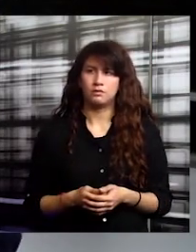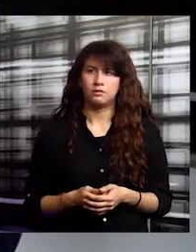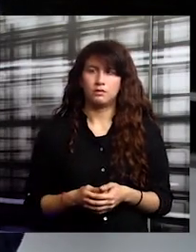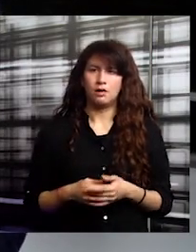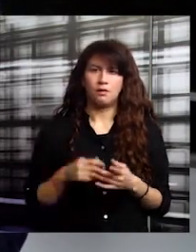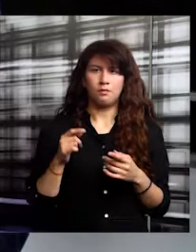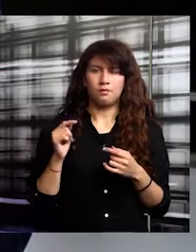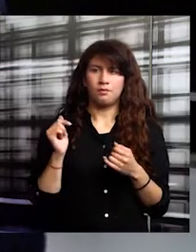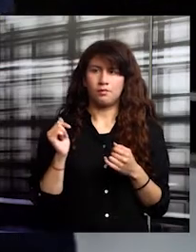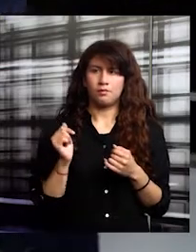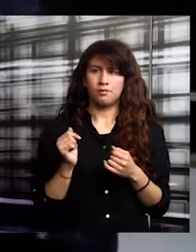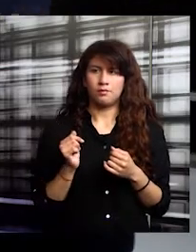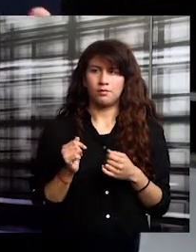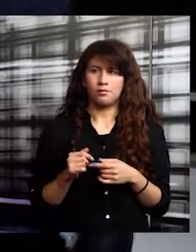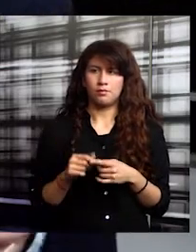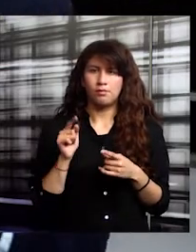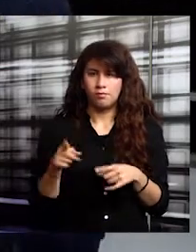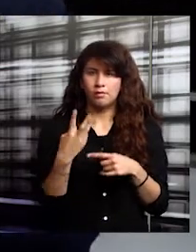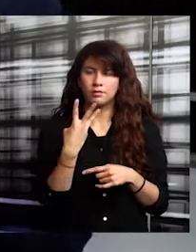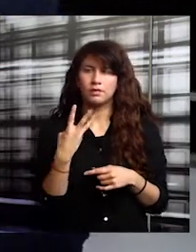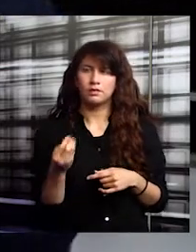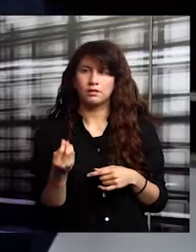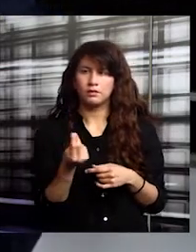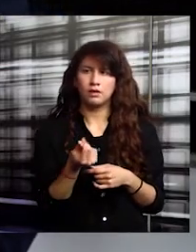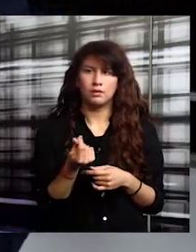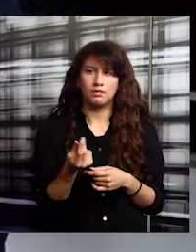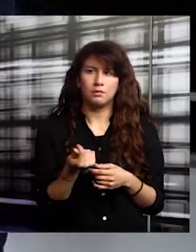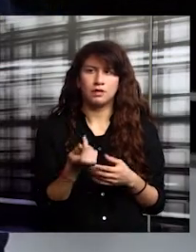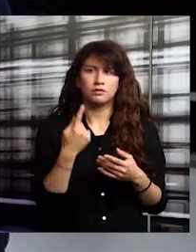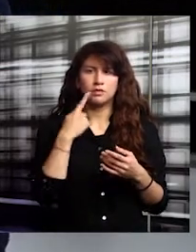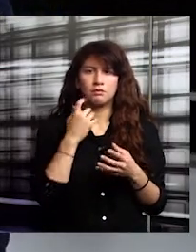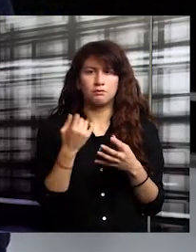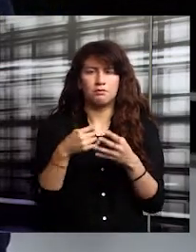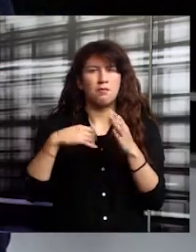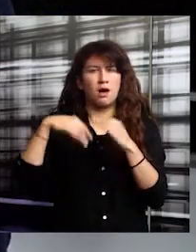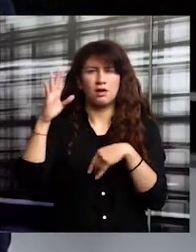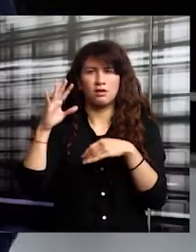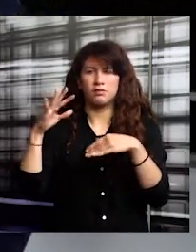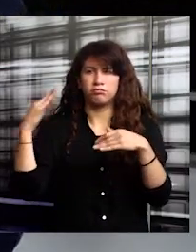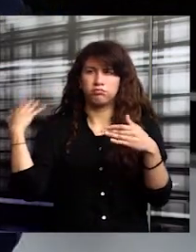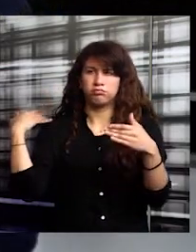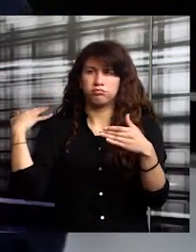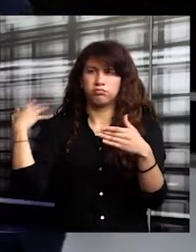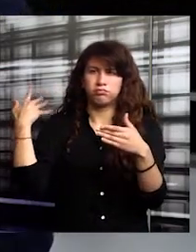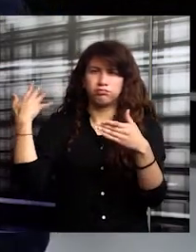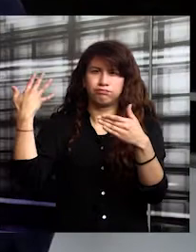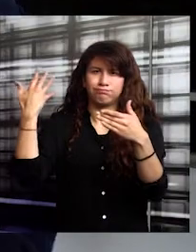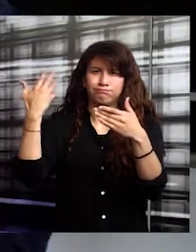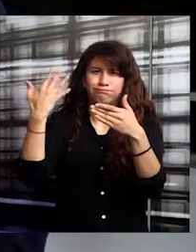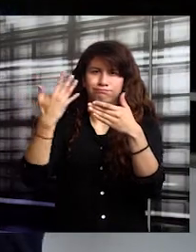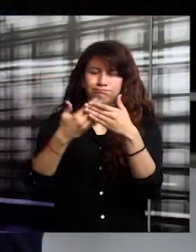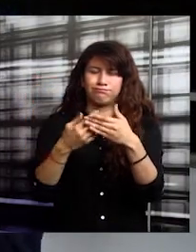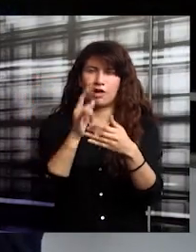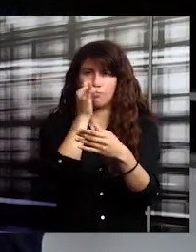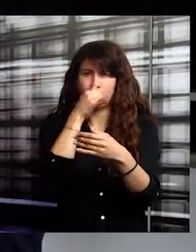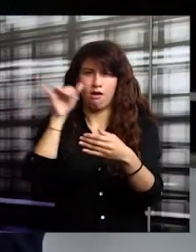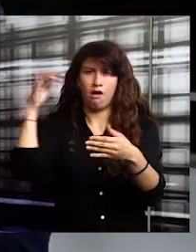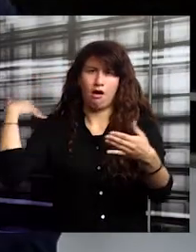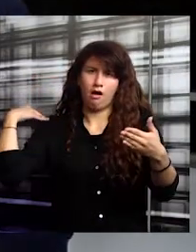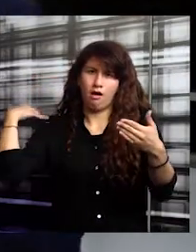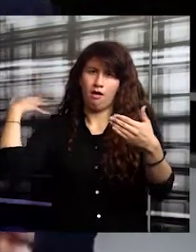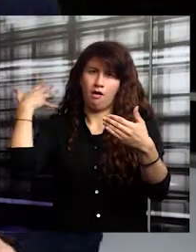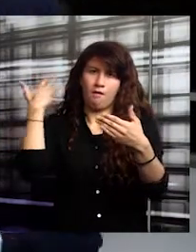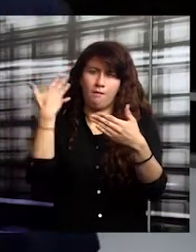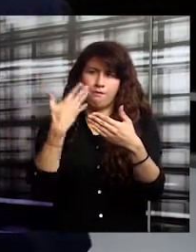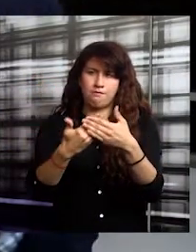un gatillante, porque esto venía hace mucho tiempo incubándose. Entonces, si se pudo en 48 horas, ¿por